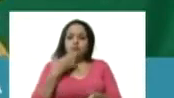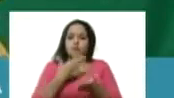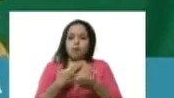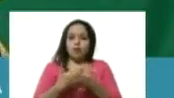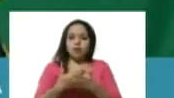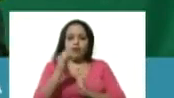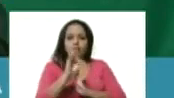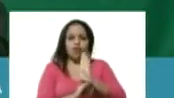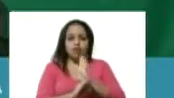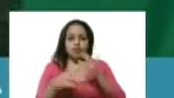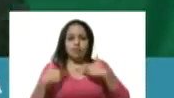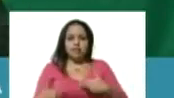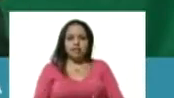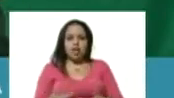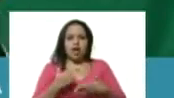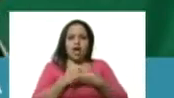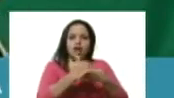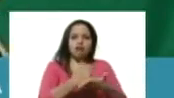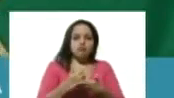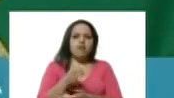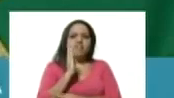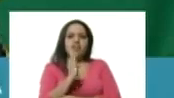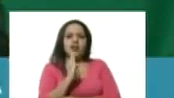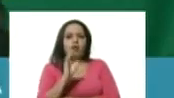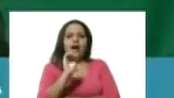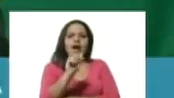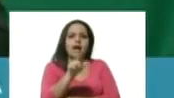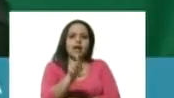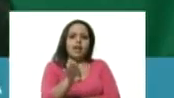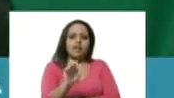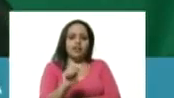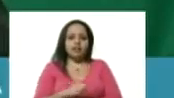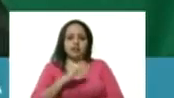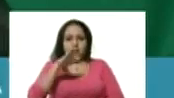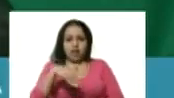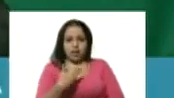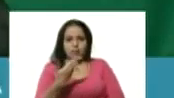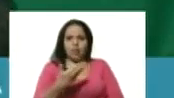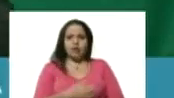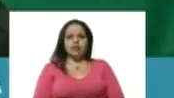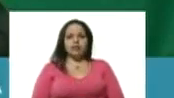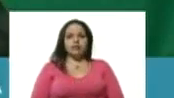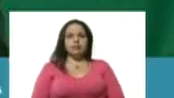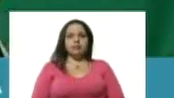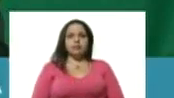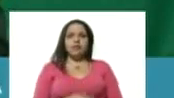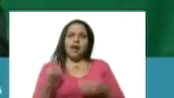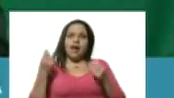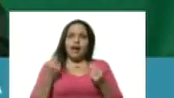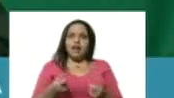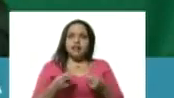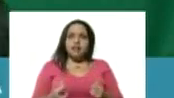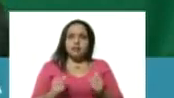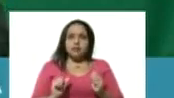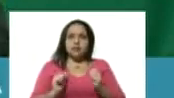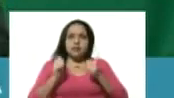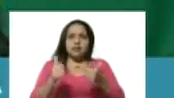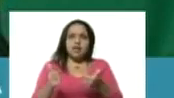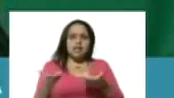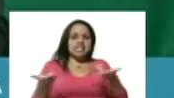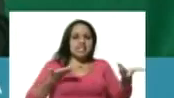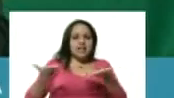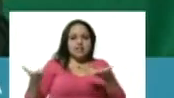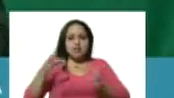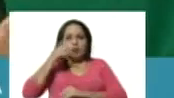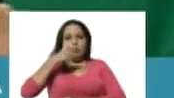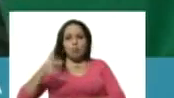del Banco del Alba con unos aportes iniciales y que pueda ponerse y activarse al servicio de los